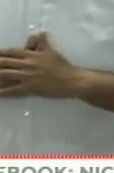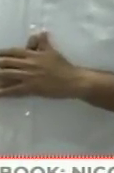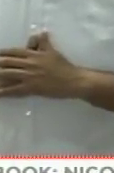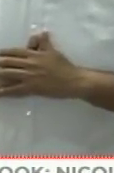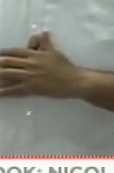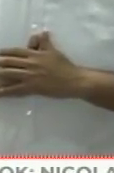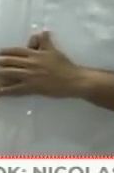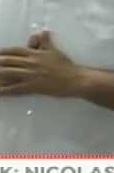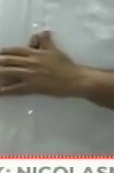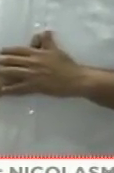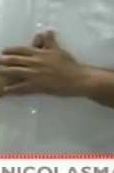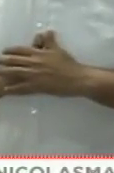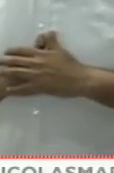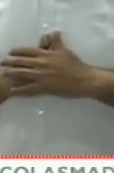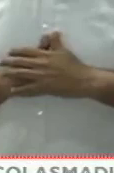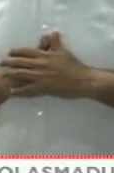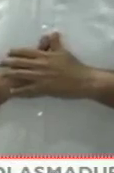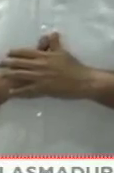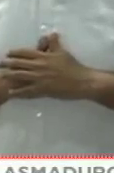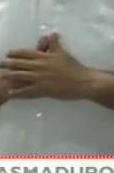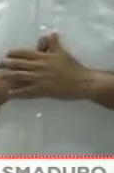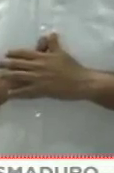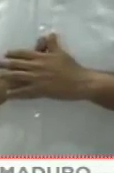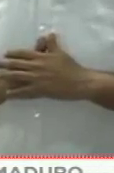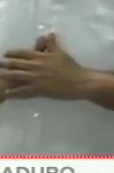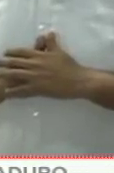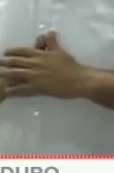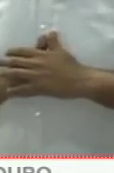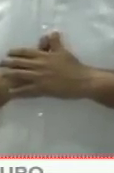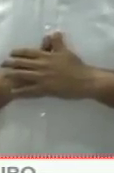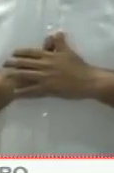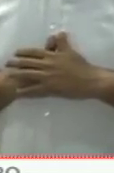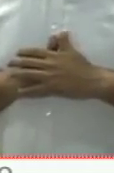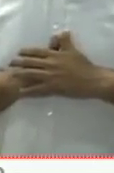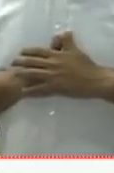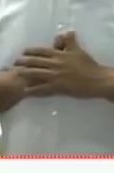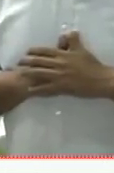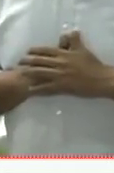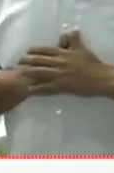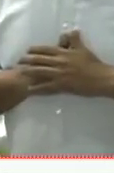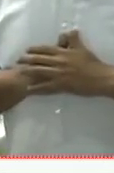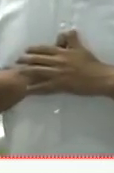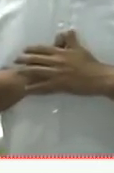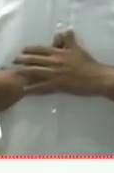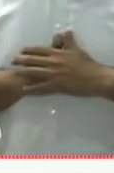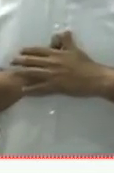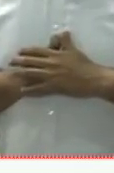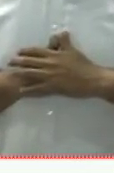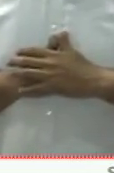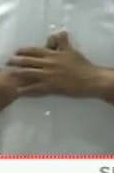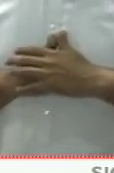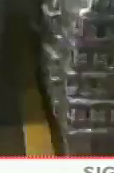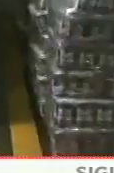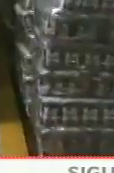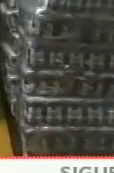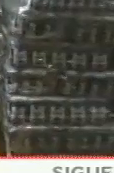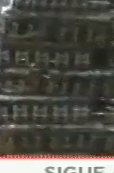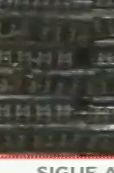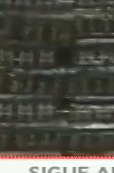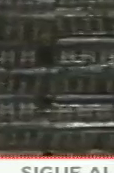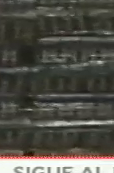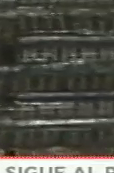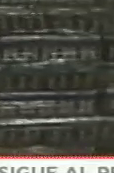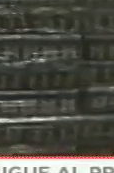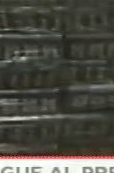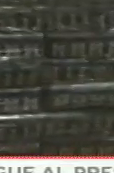seguir contando con usted, así como usted cuenta con nosotros para todo lo que sea posible con la juventud. Todo es posible